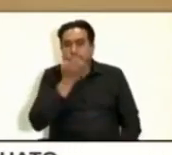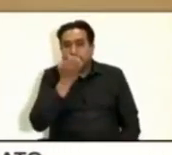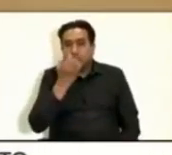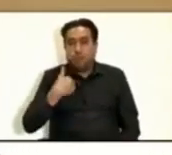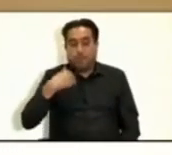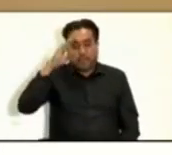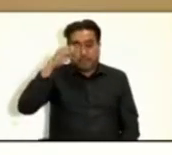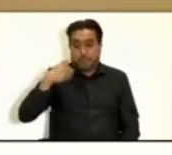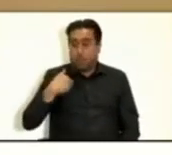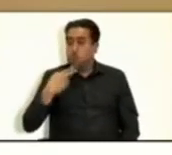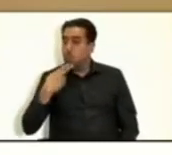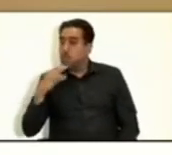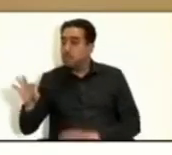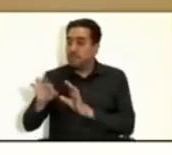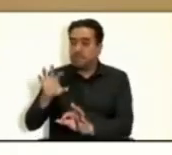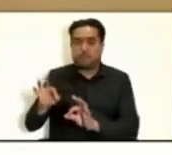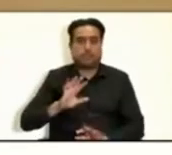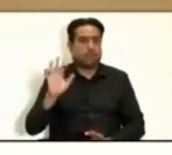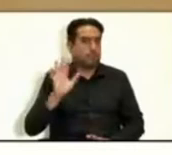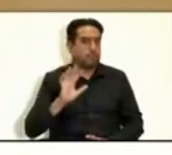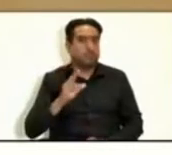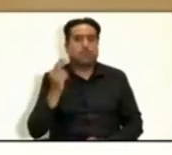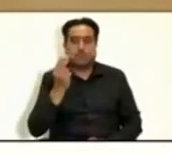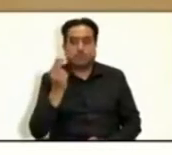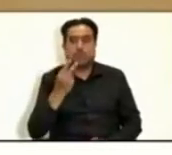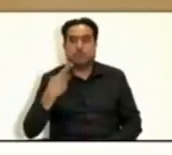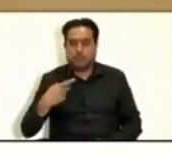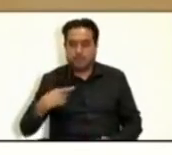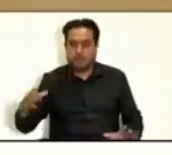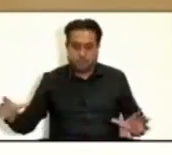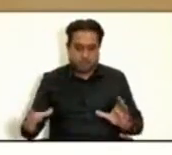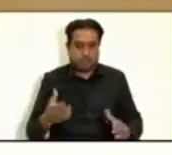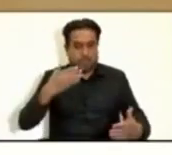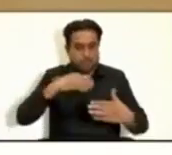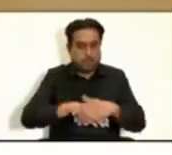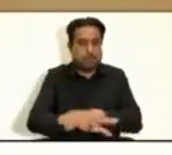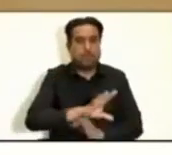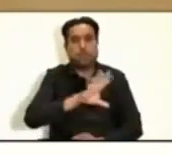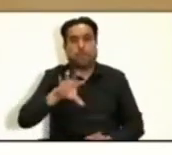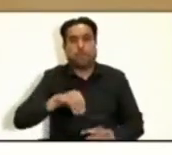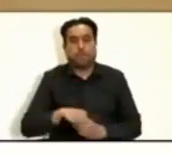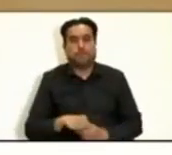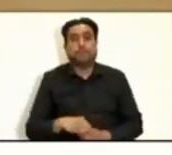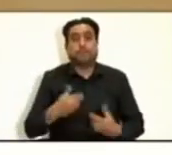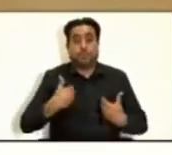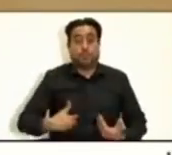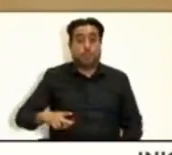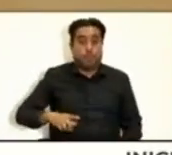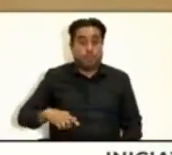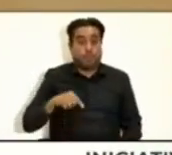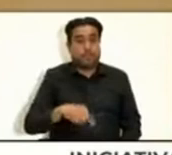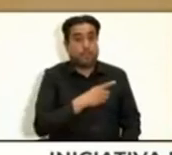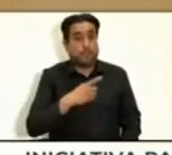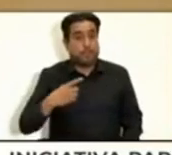privilegio ni debe ser exclusivo de un sector socioeconómico el estado tiene la obligación de generar